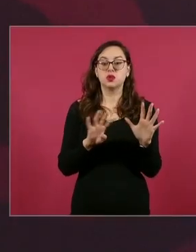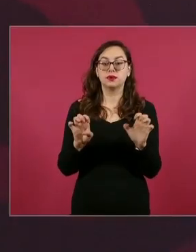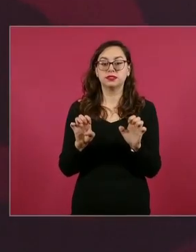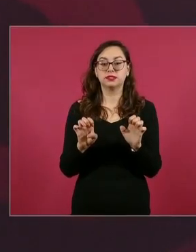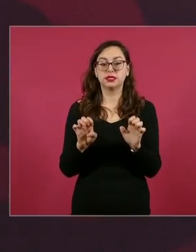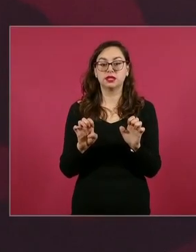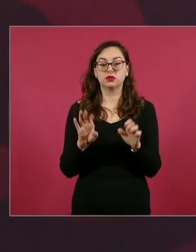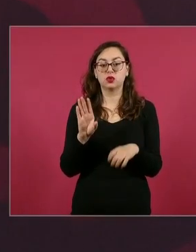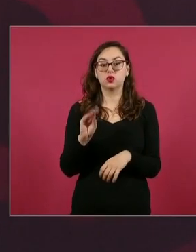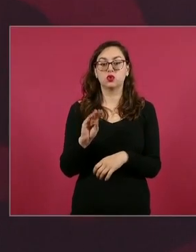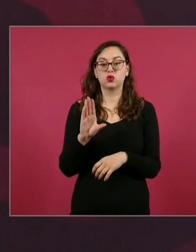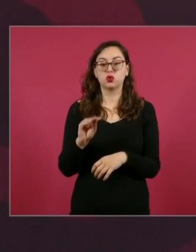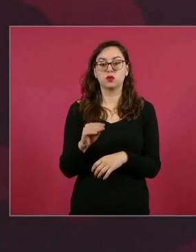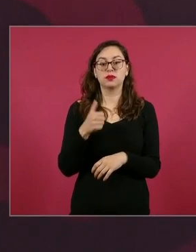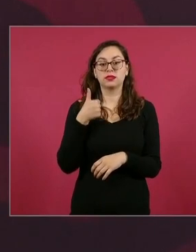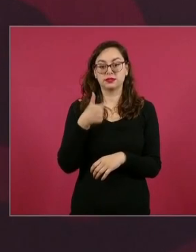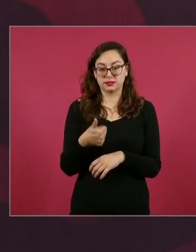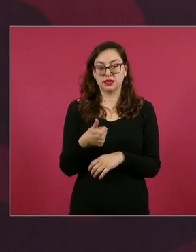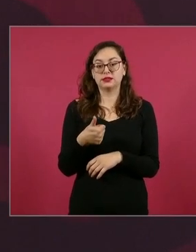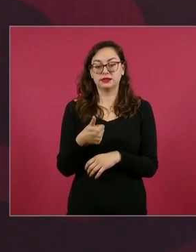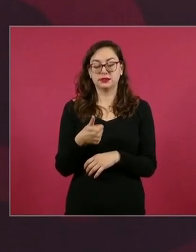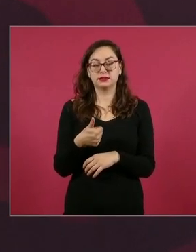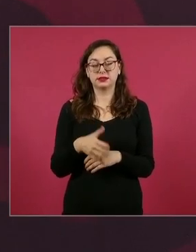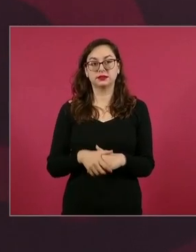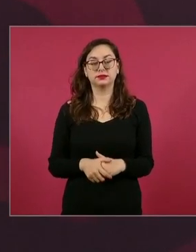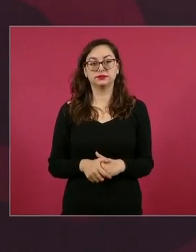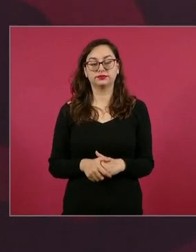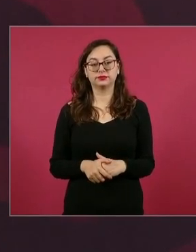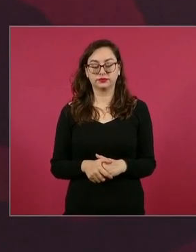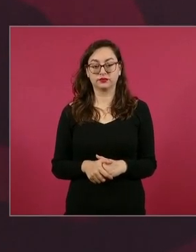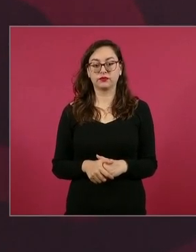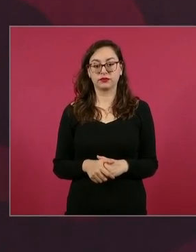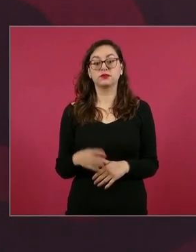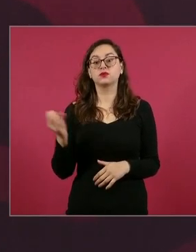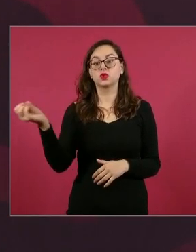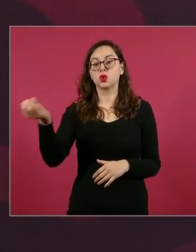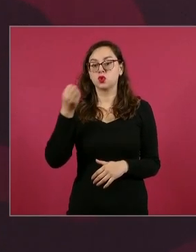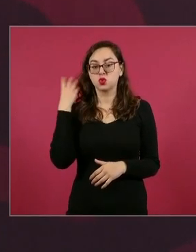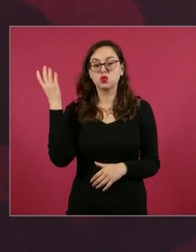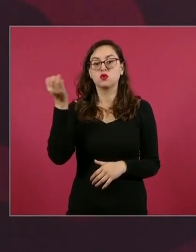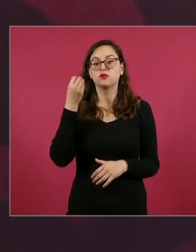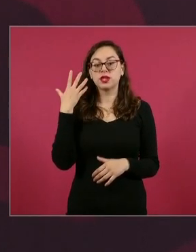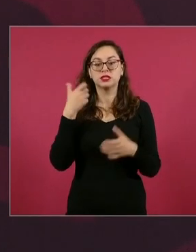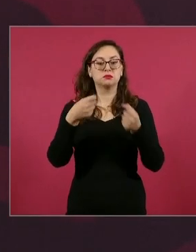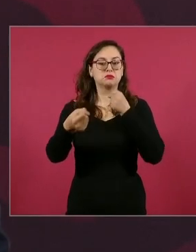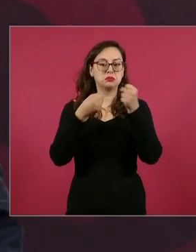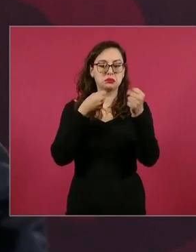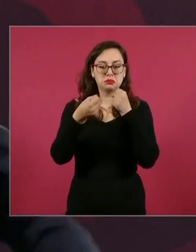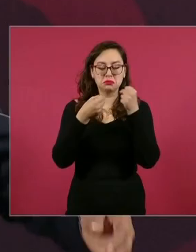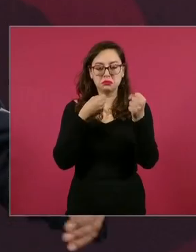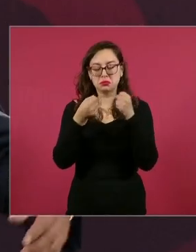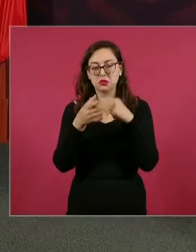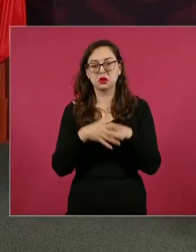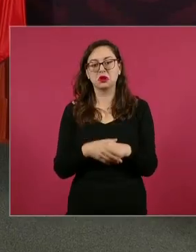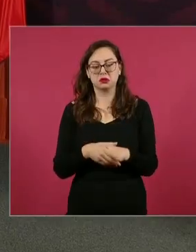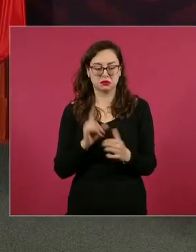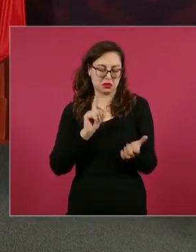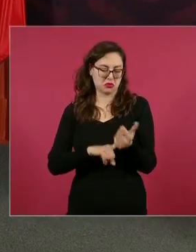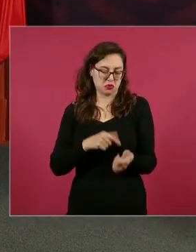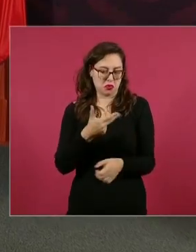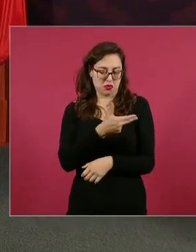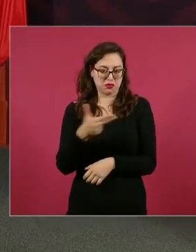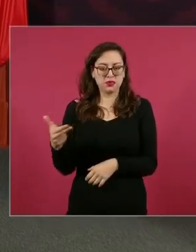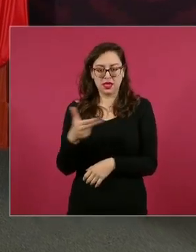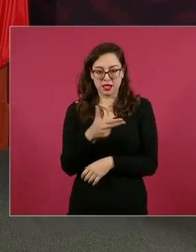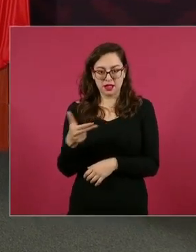1900 96 estábamos en una conferencia de prensa en un hotel